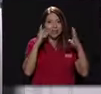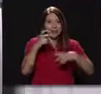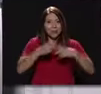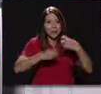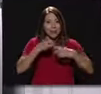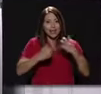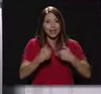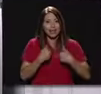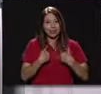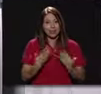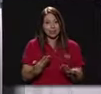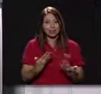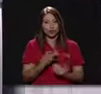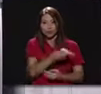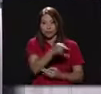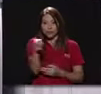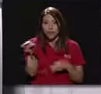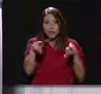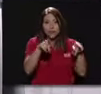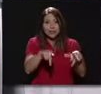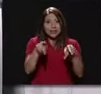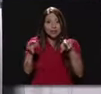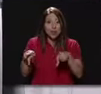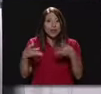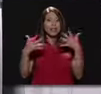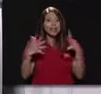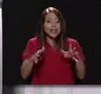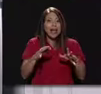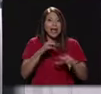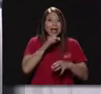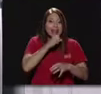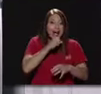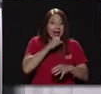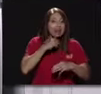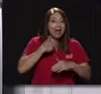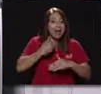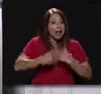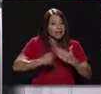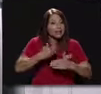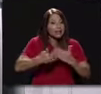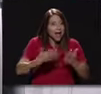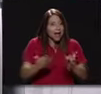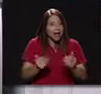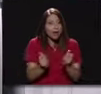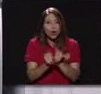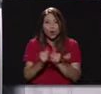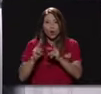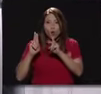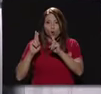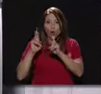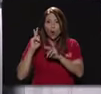de la problemática que tenemos, que son personas en edad avanzada con obligaciones familiares